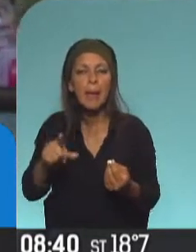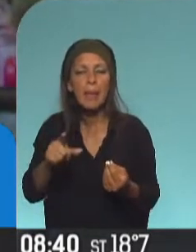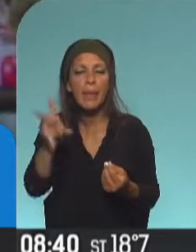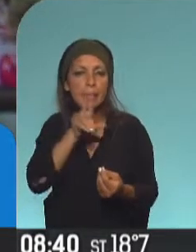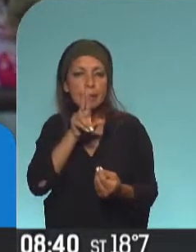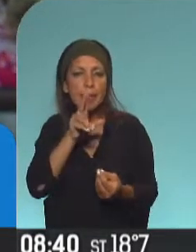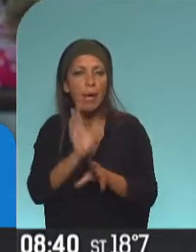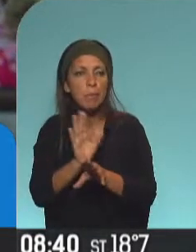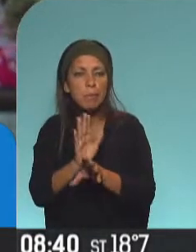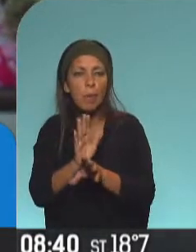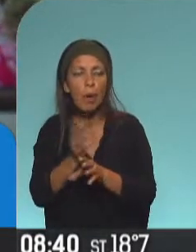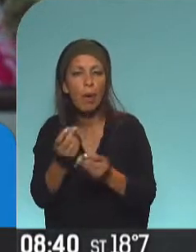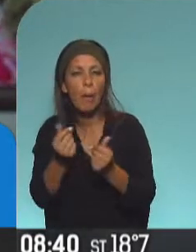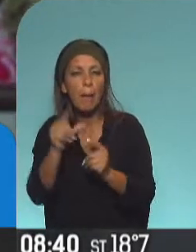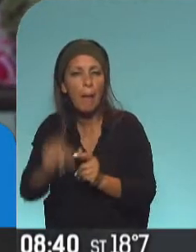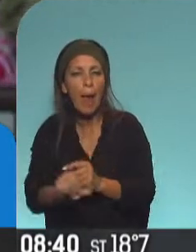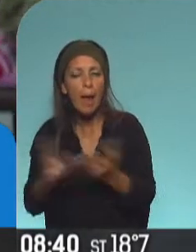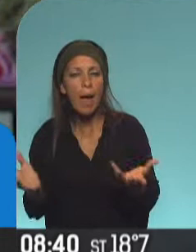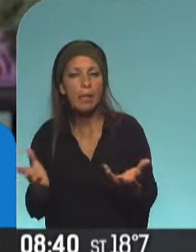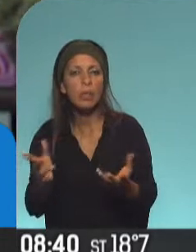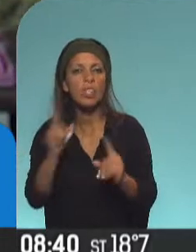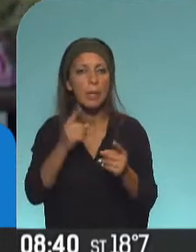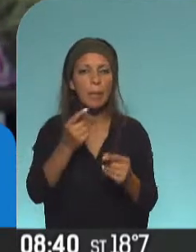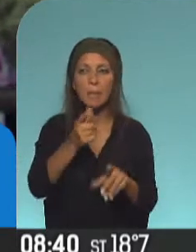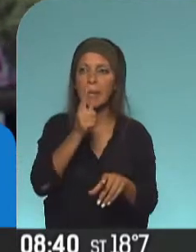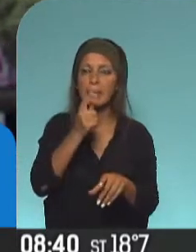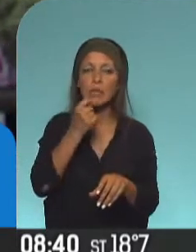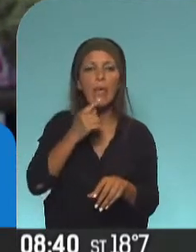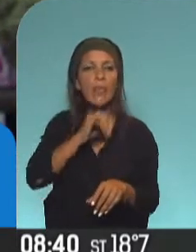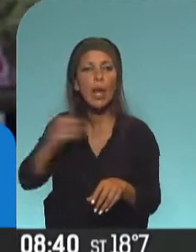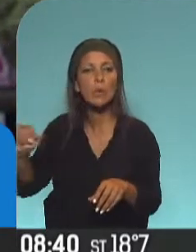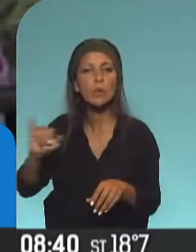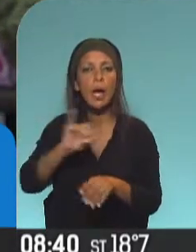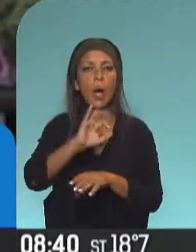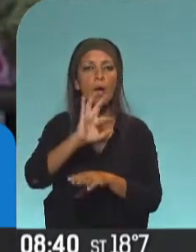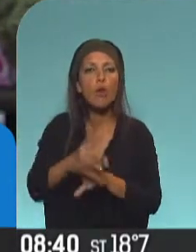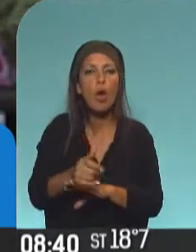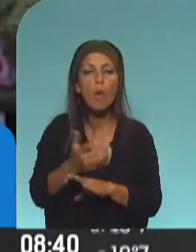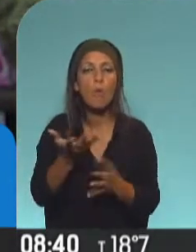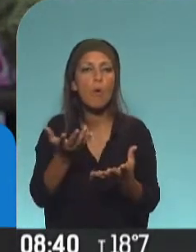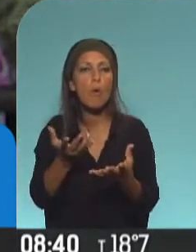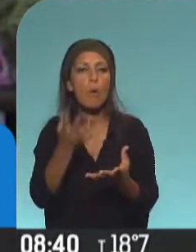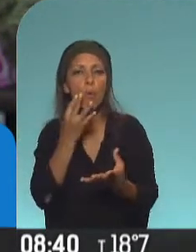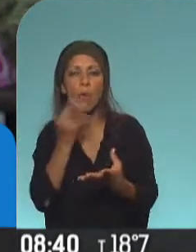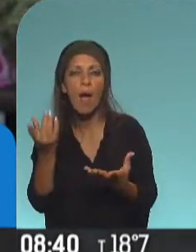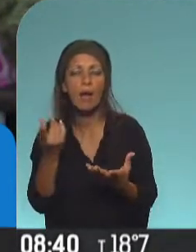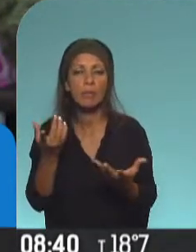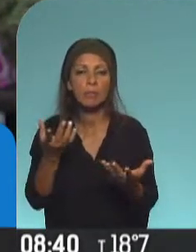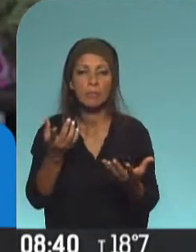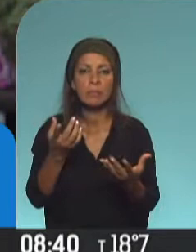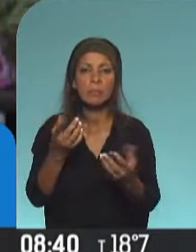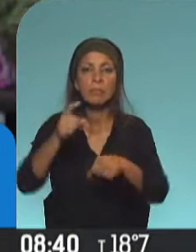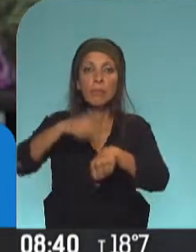esta doble vara que nos encontramos, ¿no? Que pareciera que si uno denuncia un robo claro, y en el momento